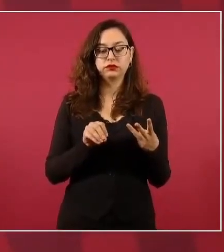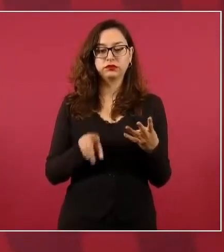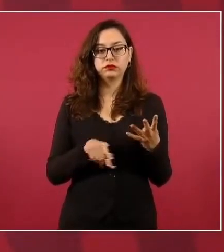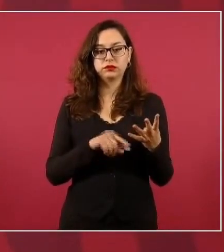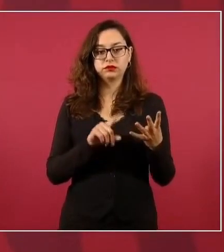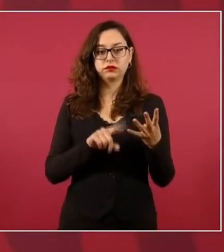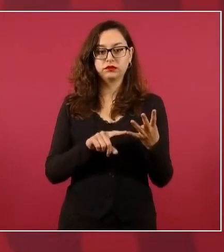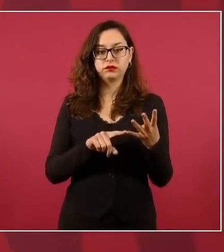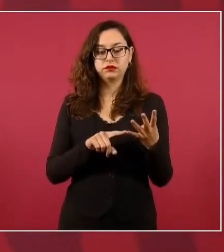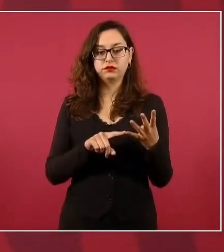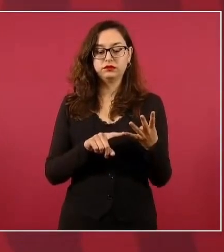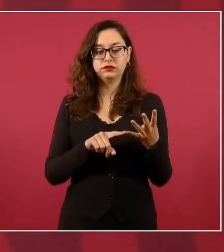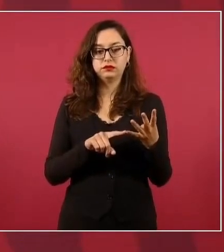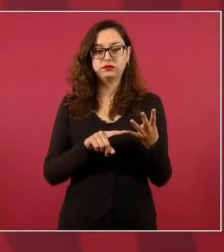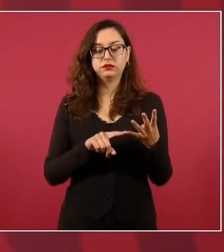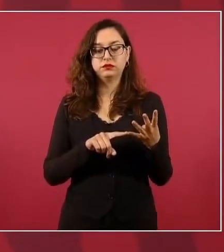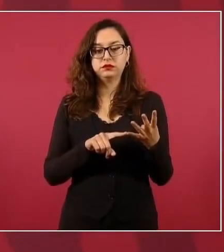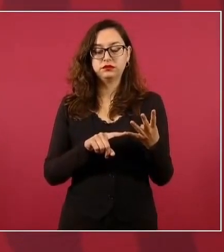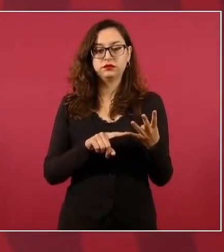el